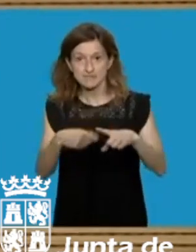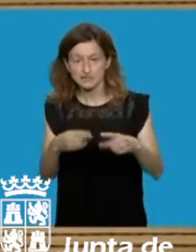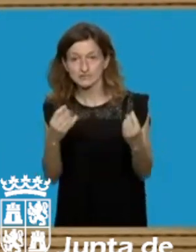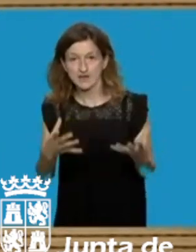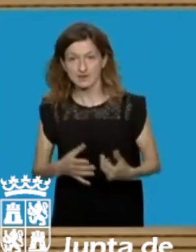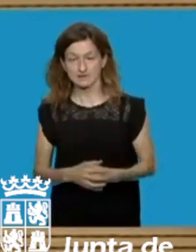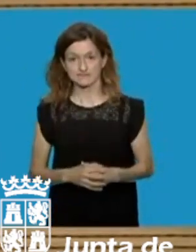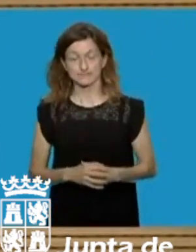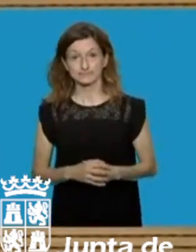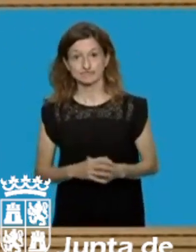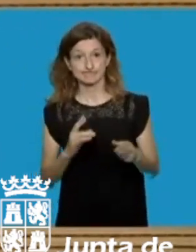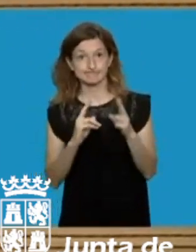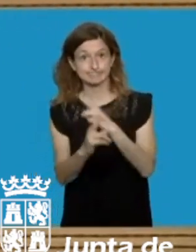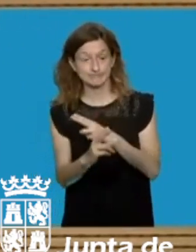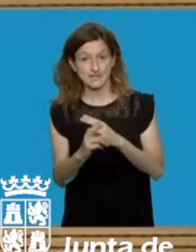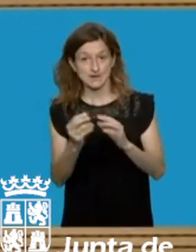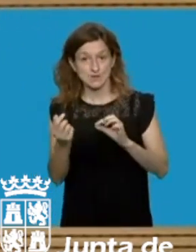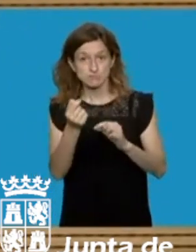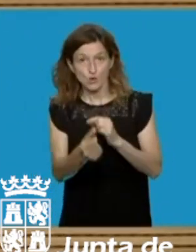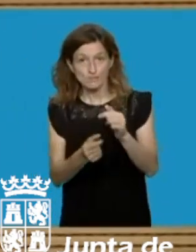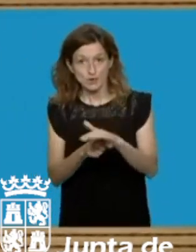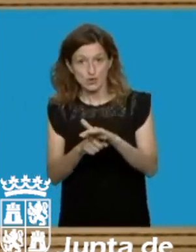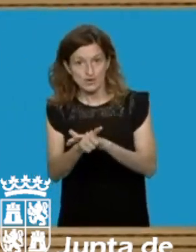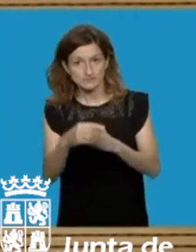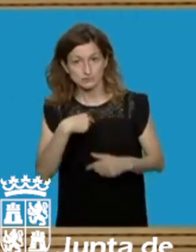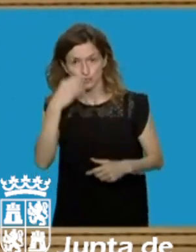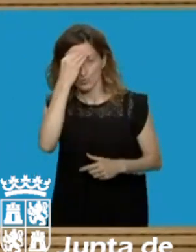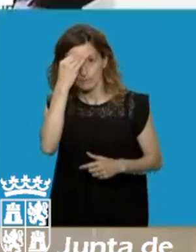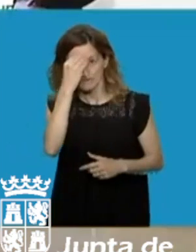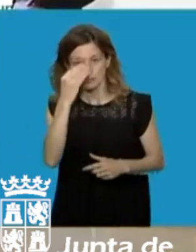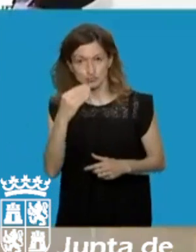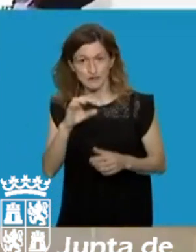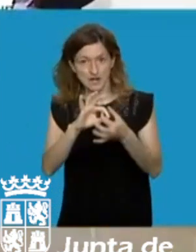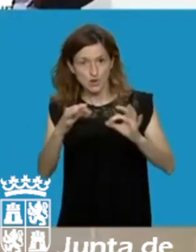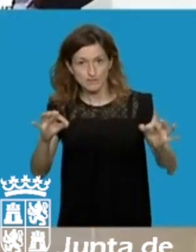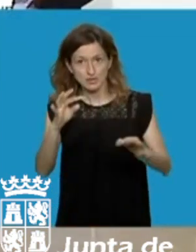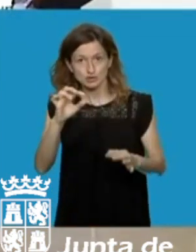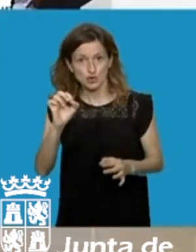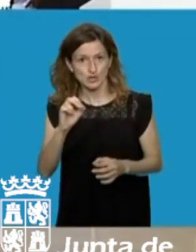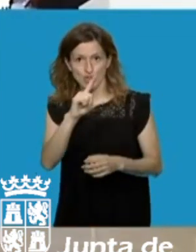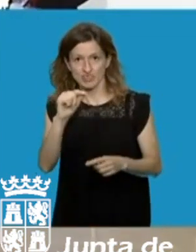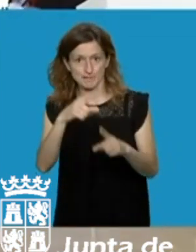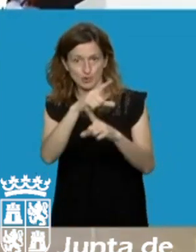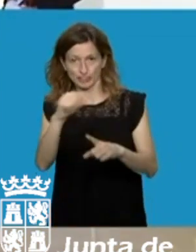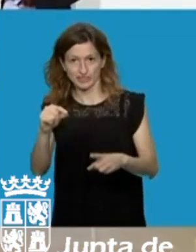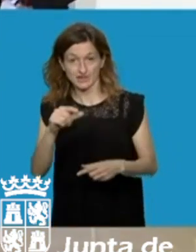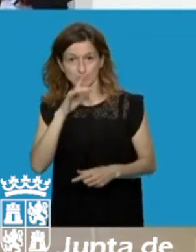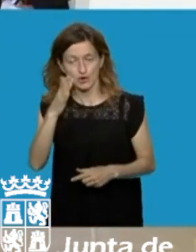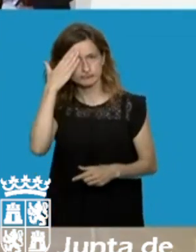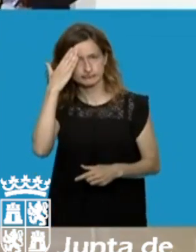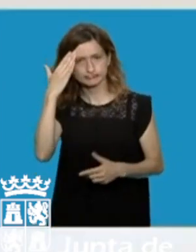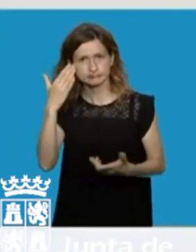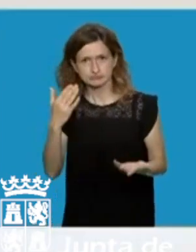Pues evolucionando poco a poco, pero vamos, yo pienso que para Tokio va a estar al 100%, porque tiene la cabeza